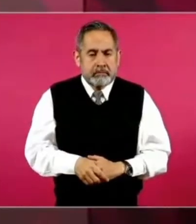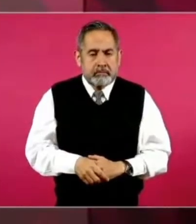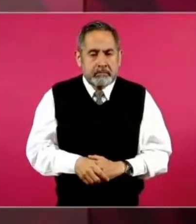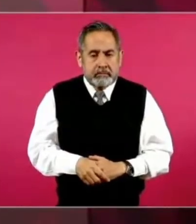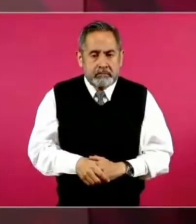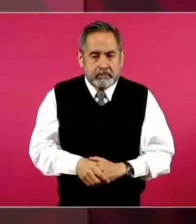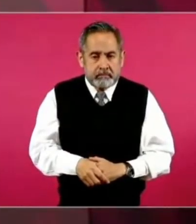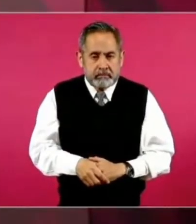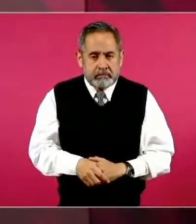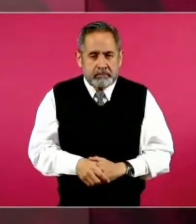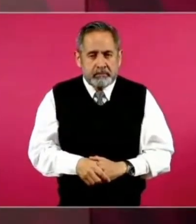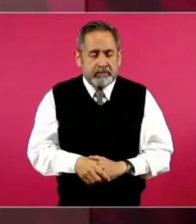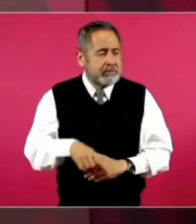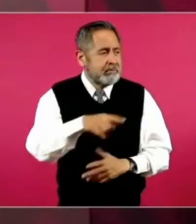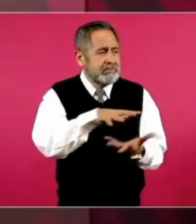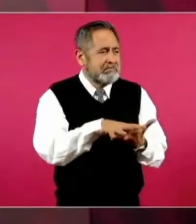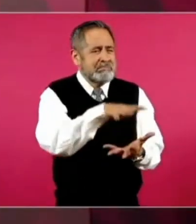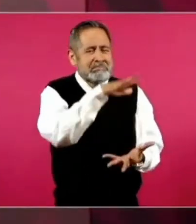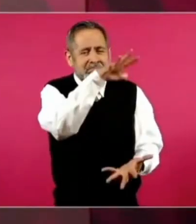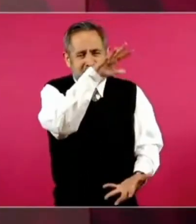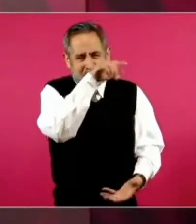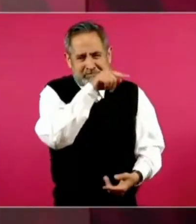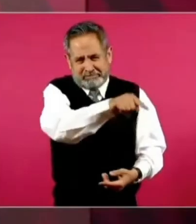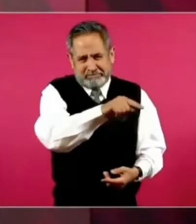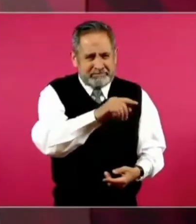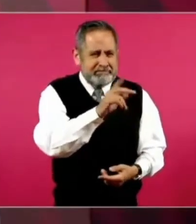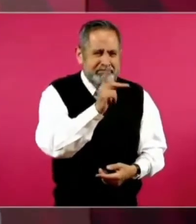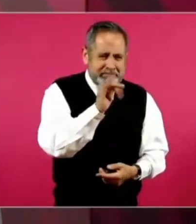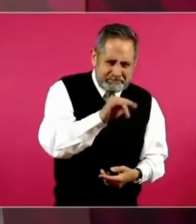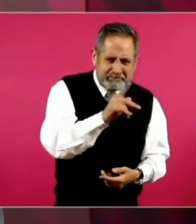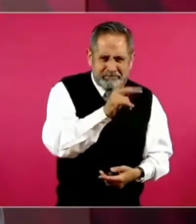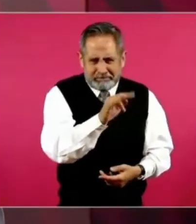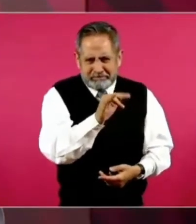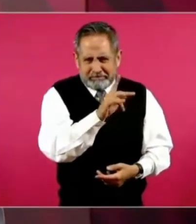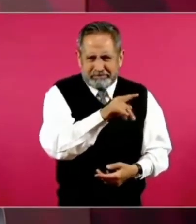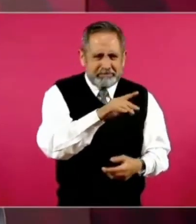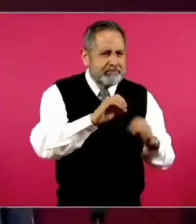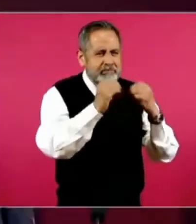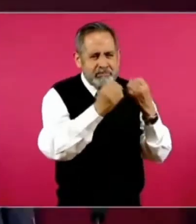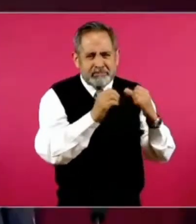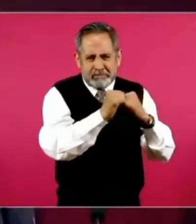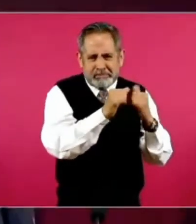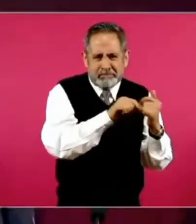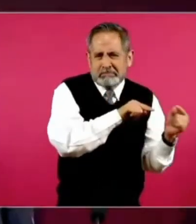Arrasaban nuestros opositores, porque las organizaciones, ¿no?,